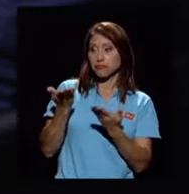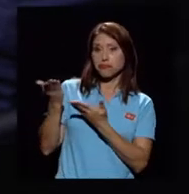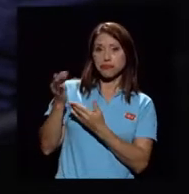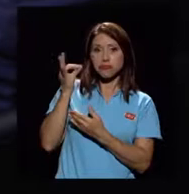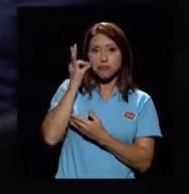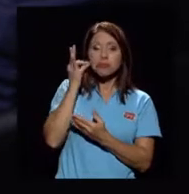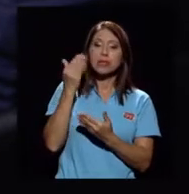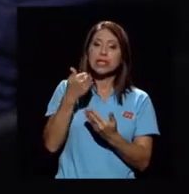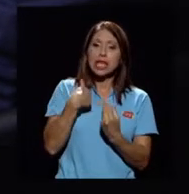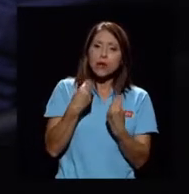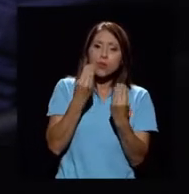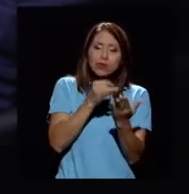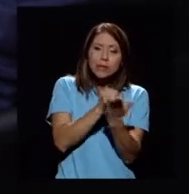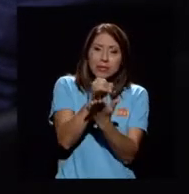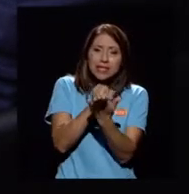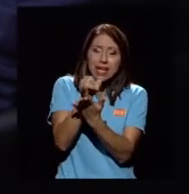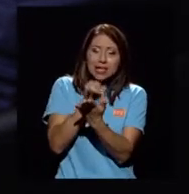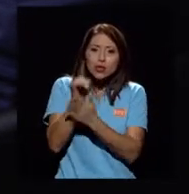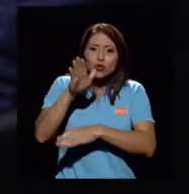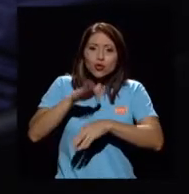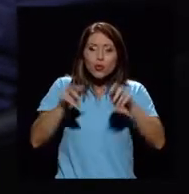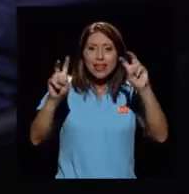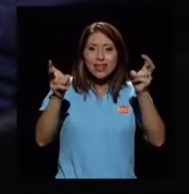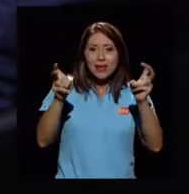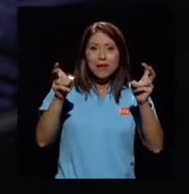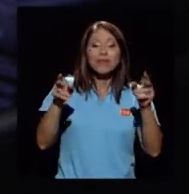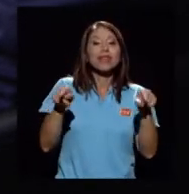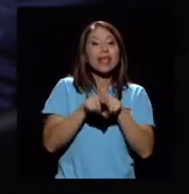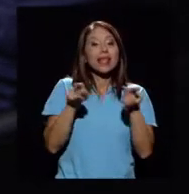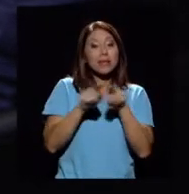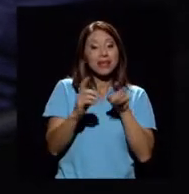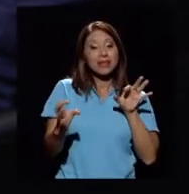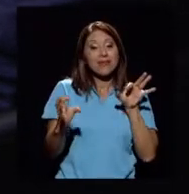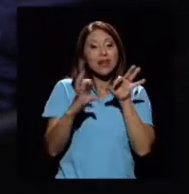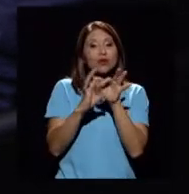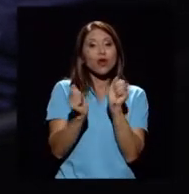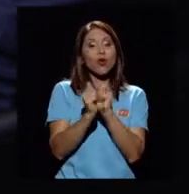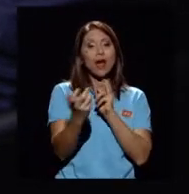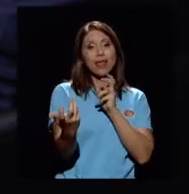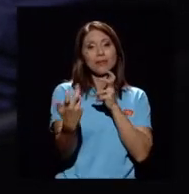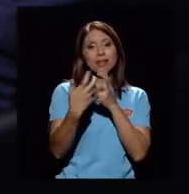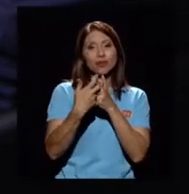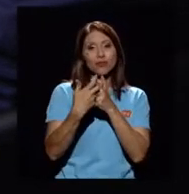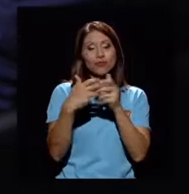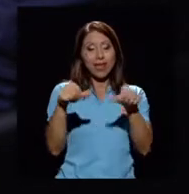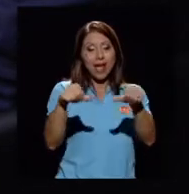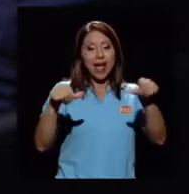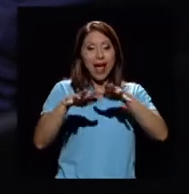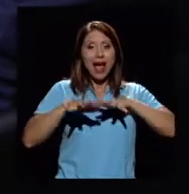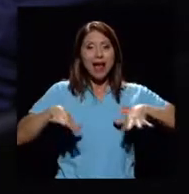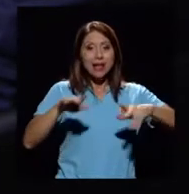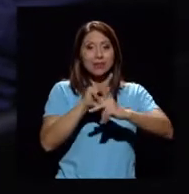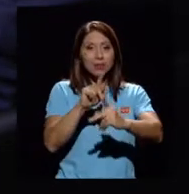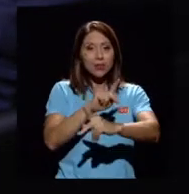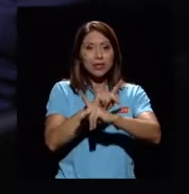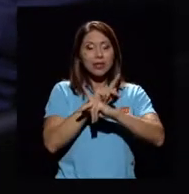el tema que tiene que ver con adaptación. Las áreas protegidas también sirven en términos de adaptación porque inclusive